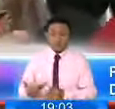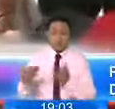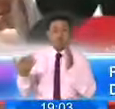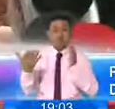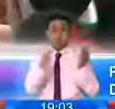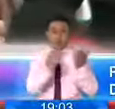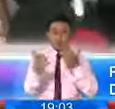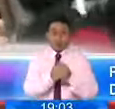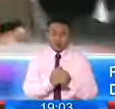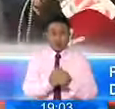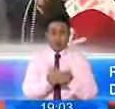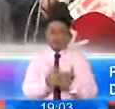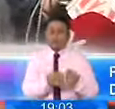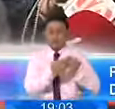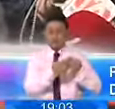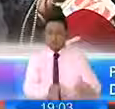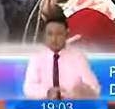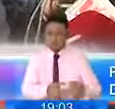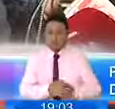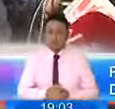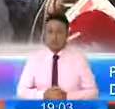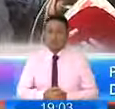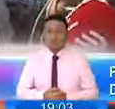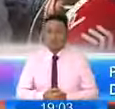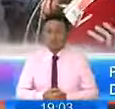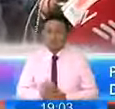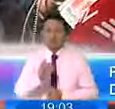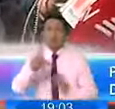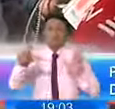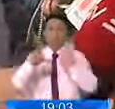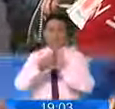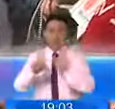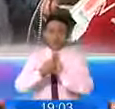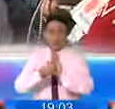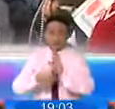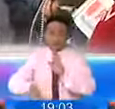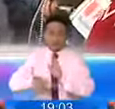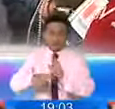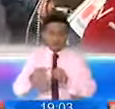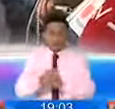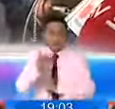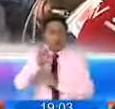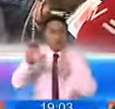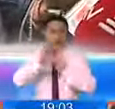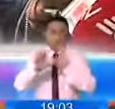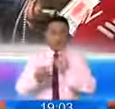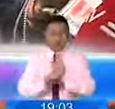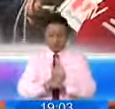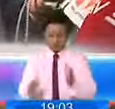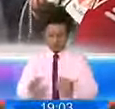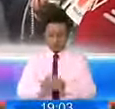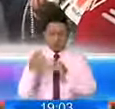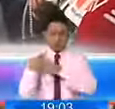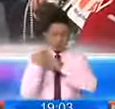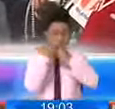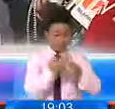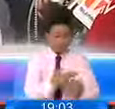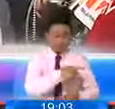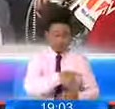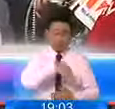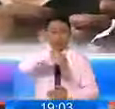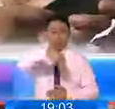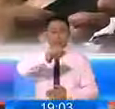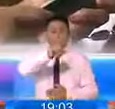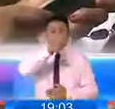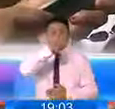quede insubsistente. Ante la ilegal e inconstitucional encargo de la vicepresidencia a la señora María Alejandra